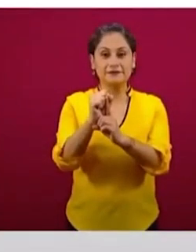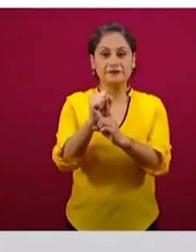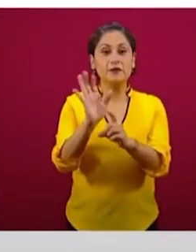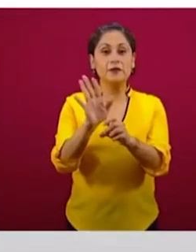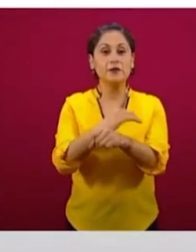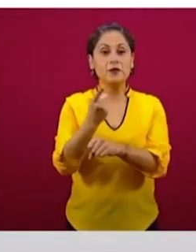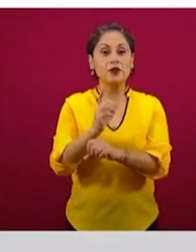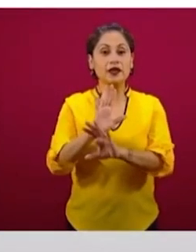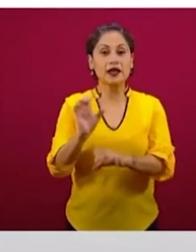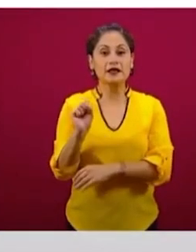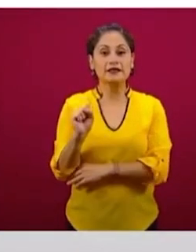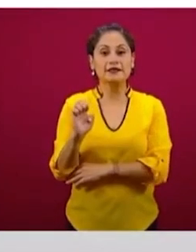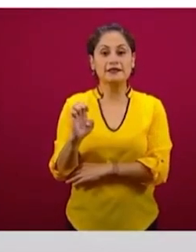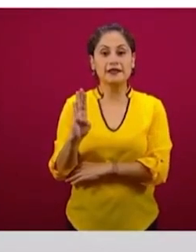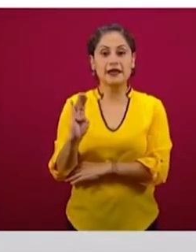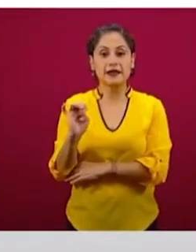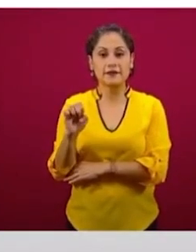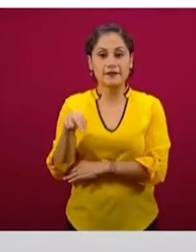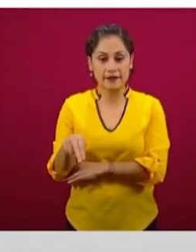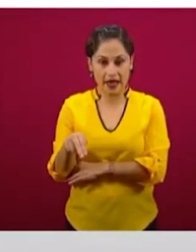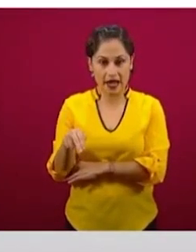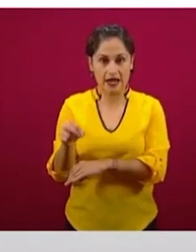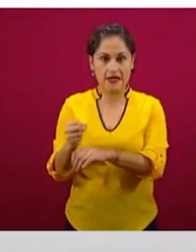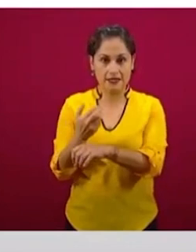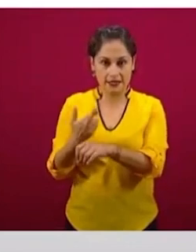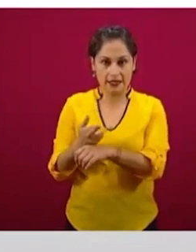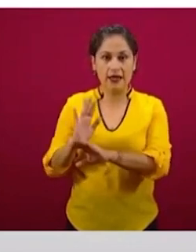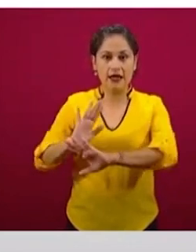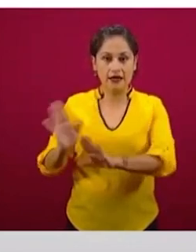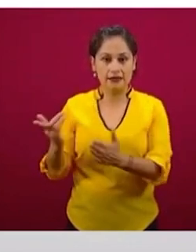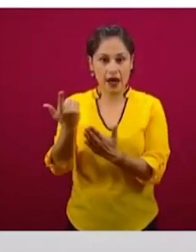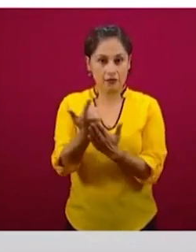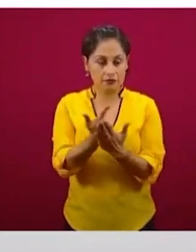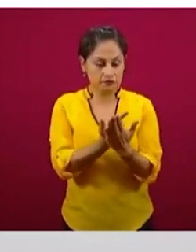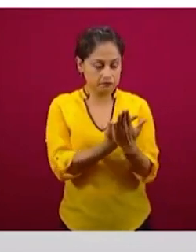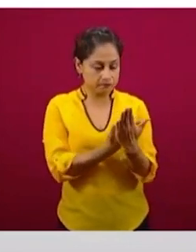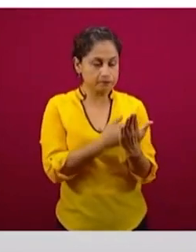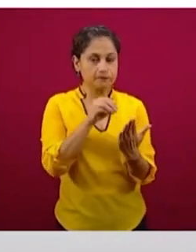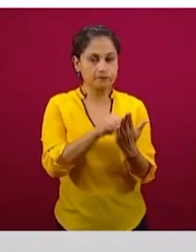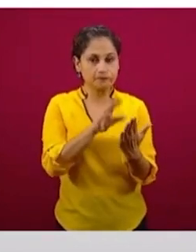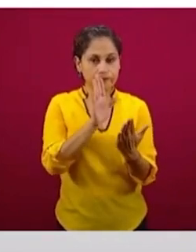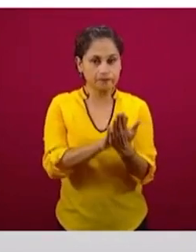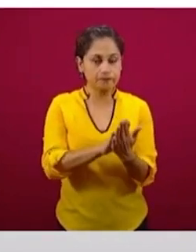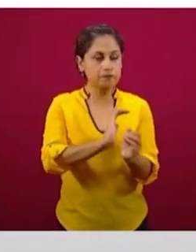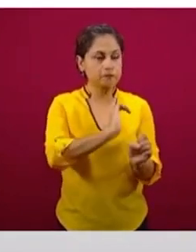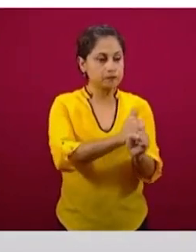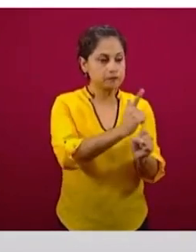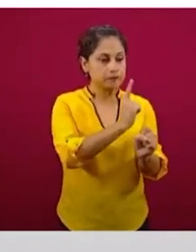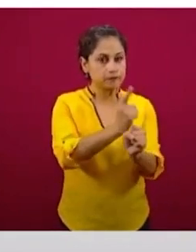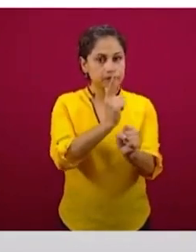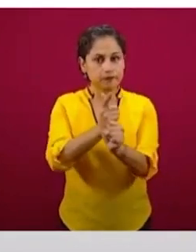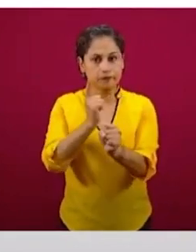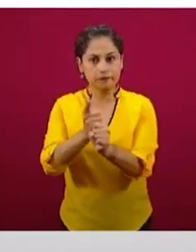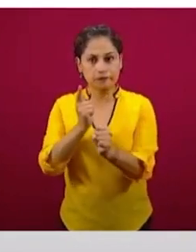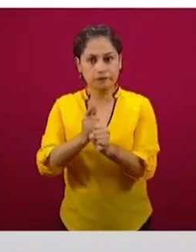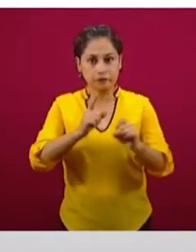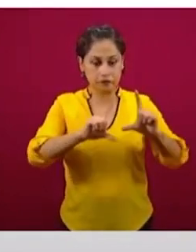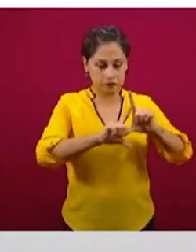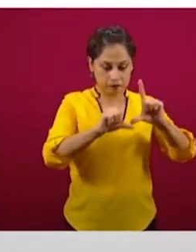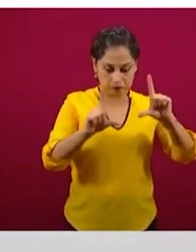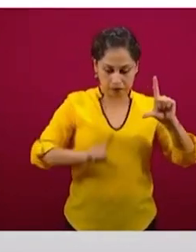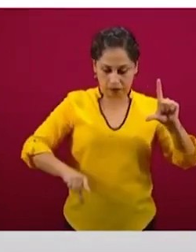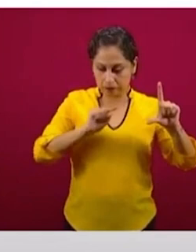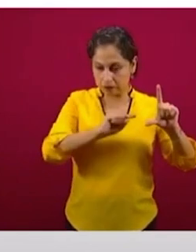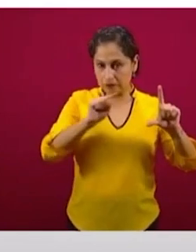Bienestar identifique a los beneficiarios, a los microempresarios en 200 municipios y